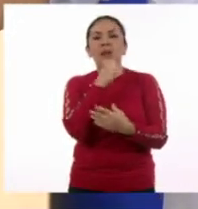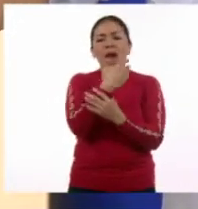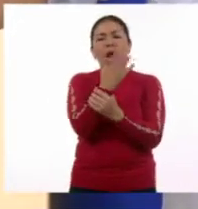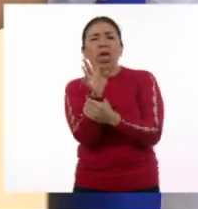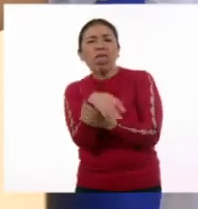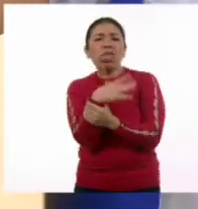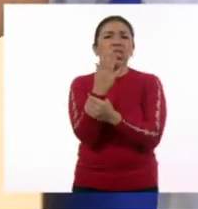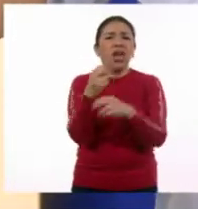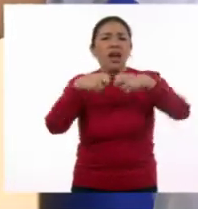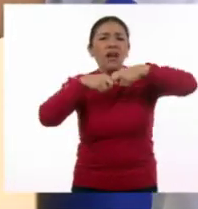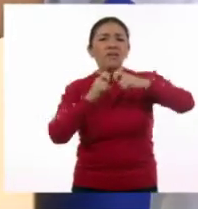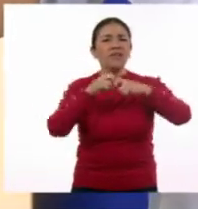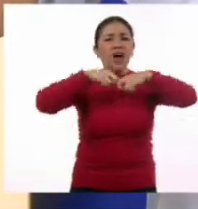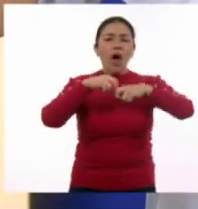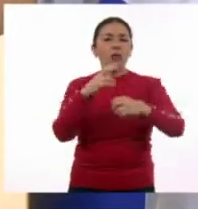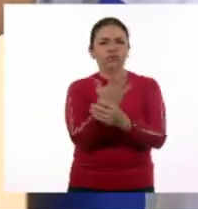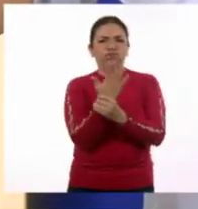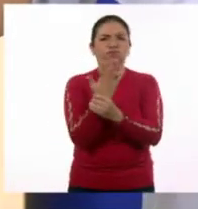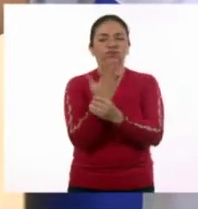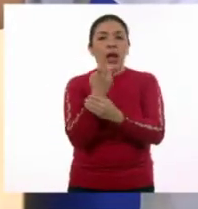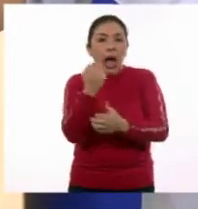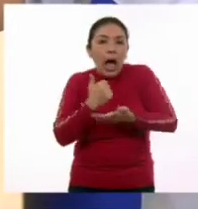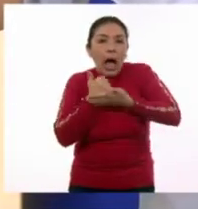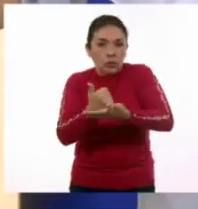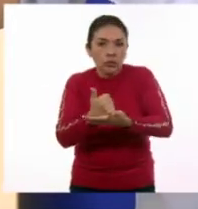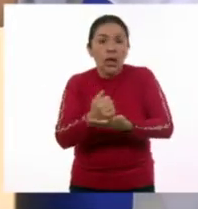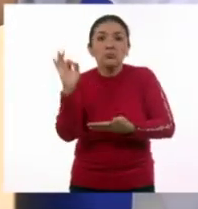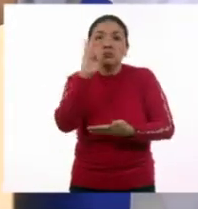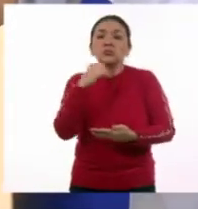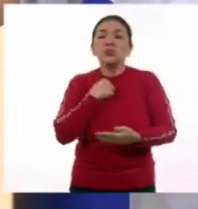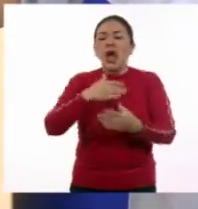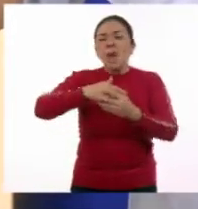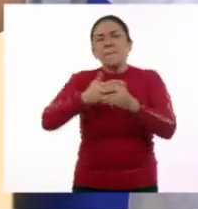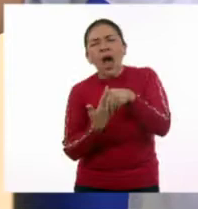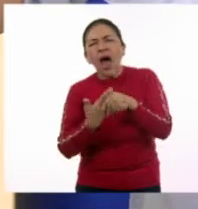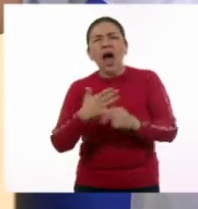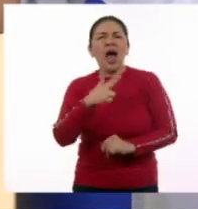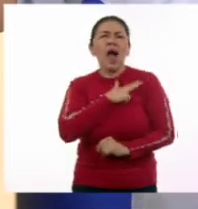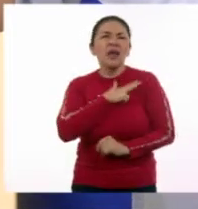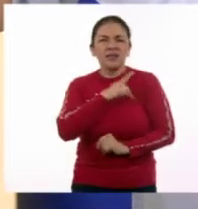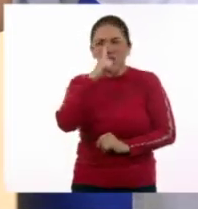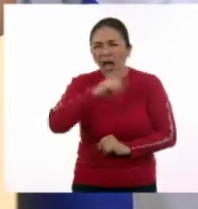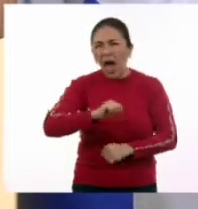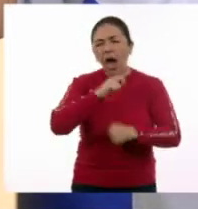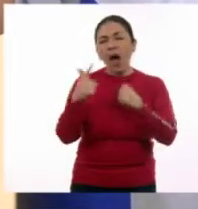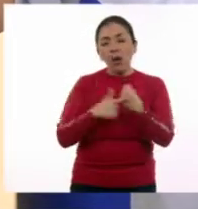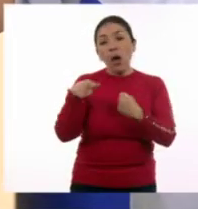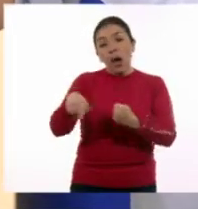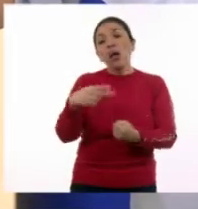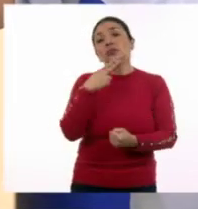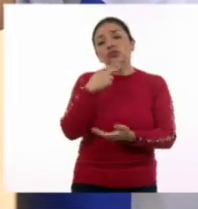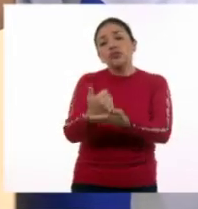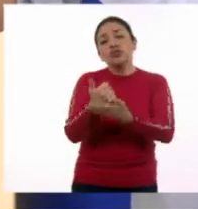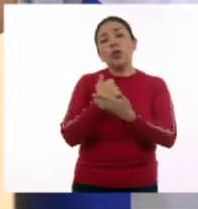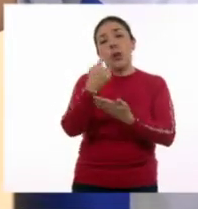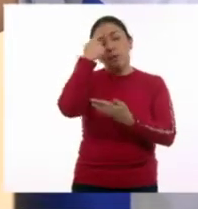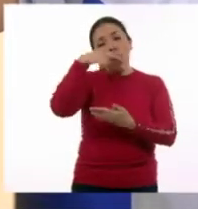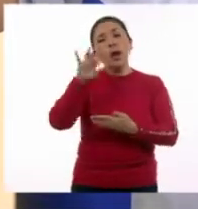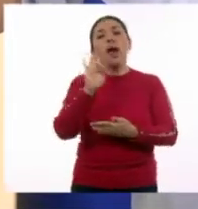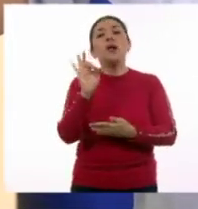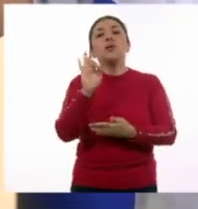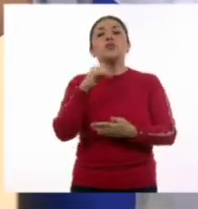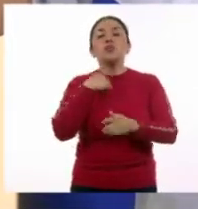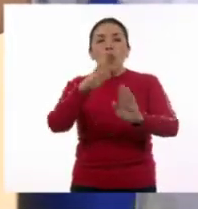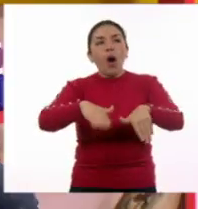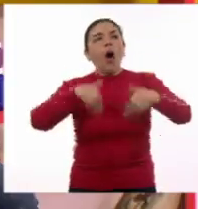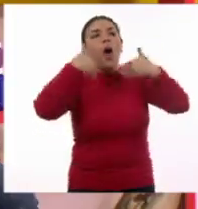movimiento nos puede ayudar fuimos víctimas de alguna lesión este vendaje nos va a ayudar para poder llegar este de